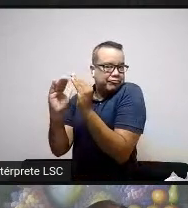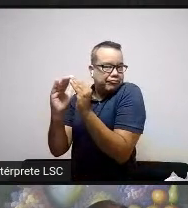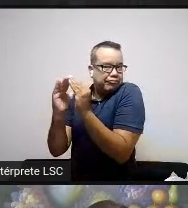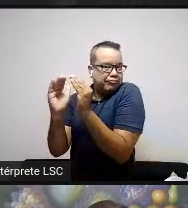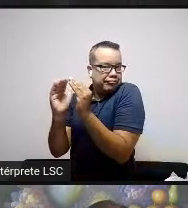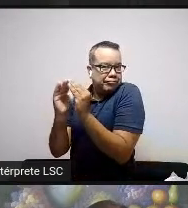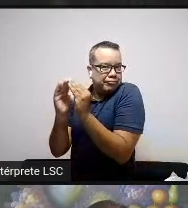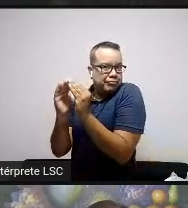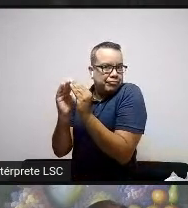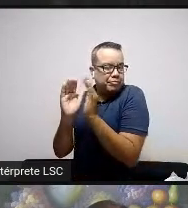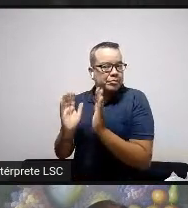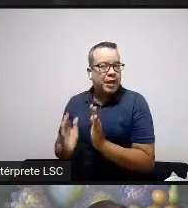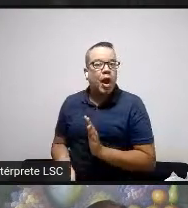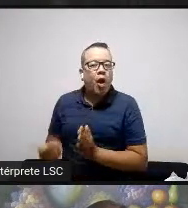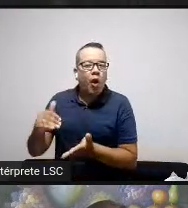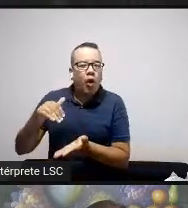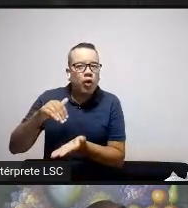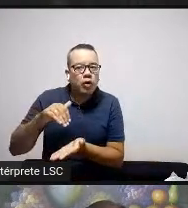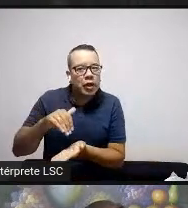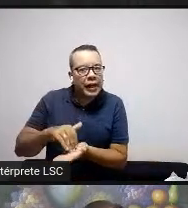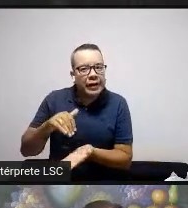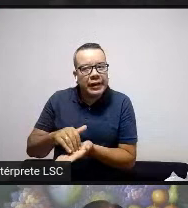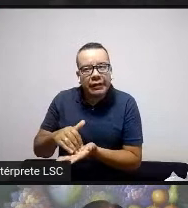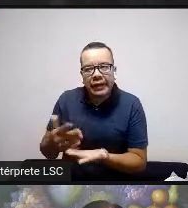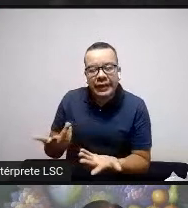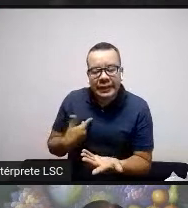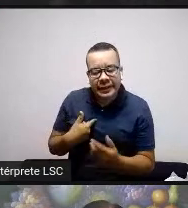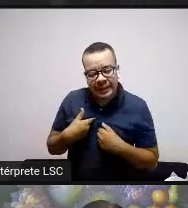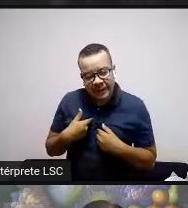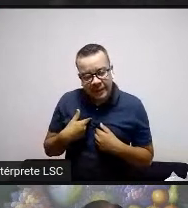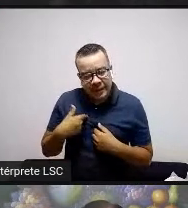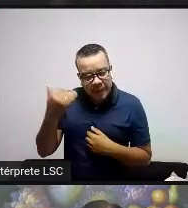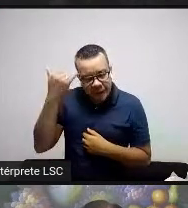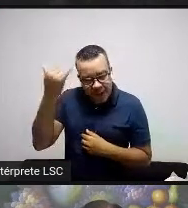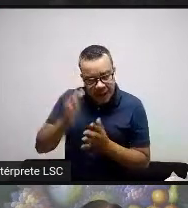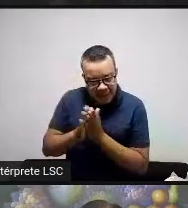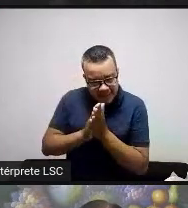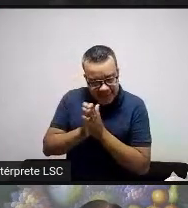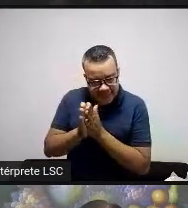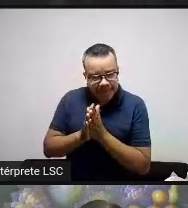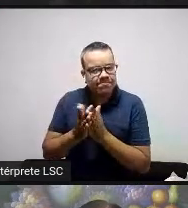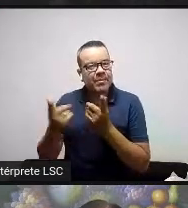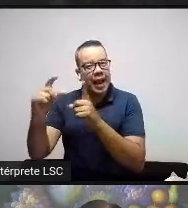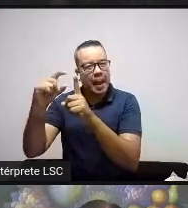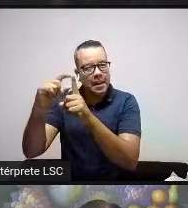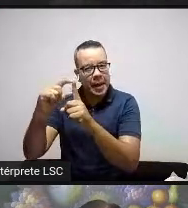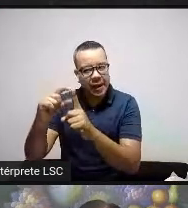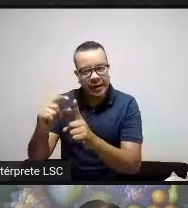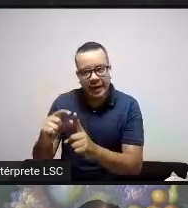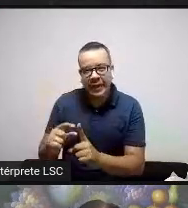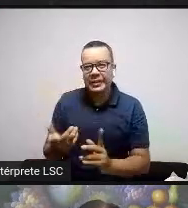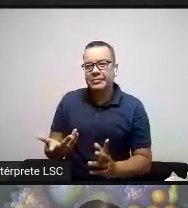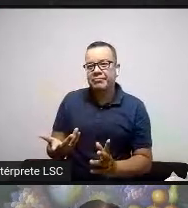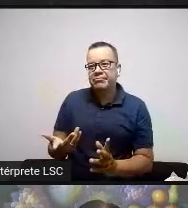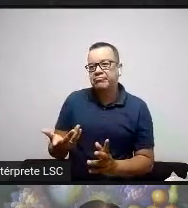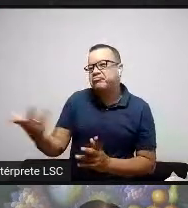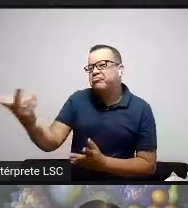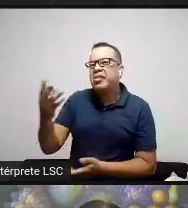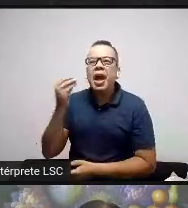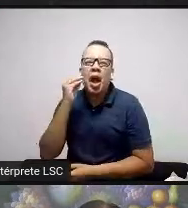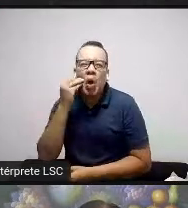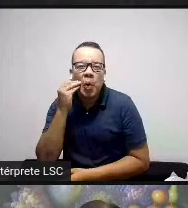a volver a recoger el espíritu de la palabra, de alguna manera con nuestros abuelos, con nuestros